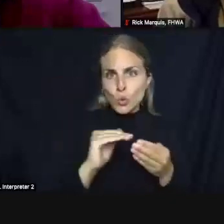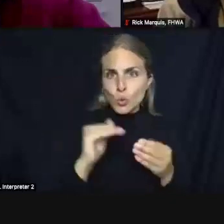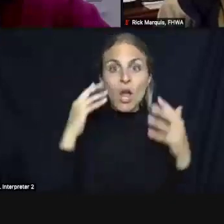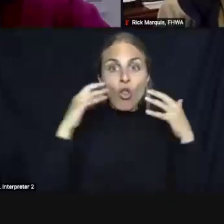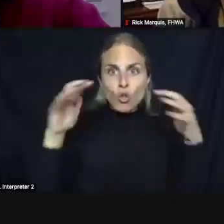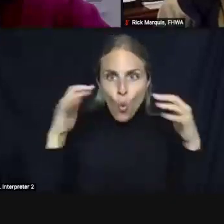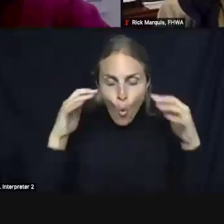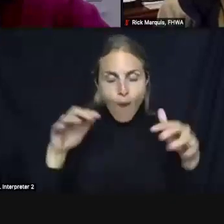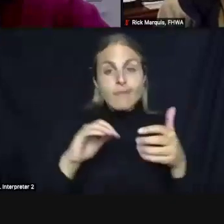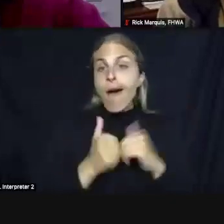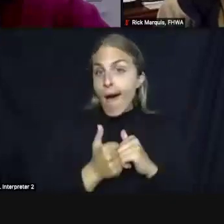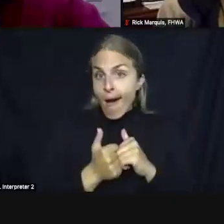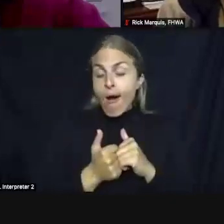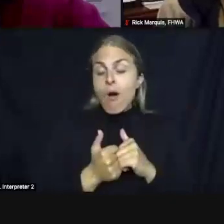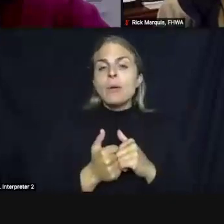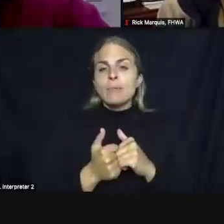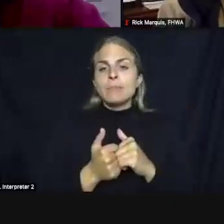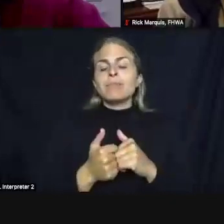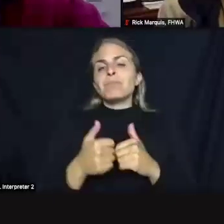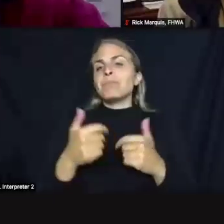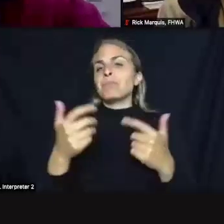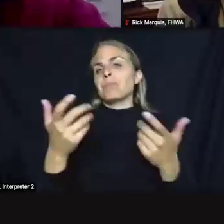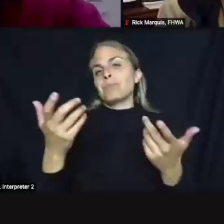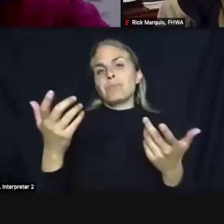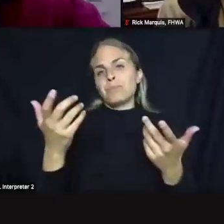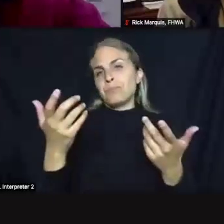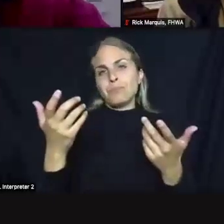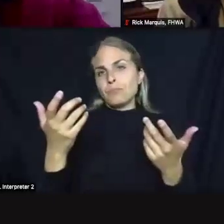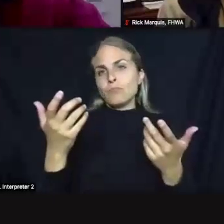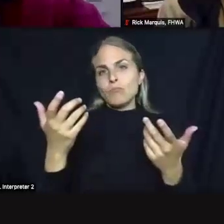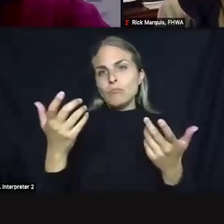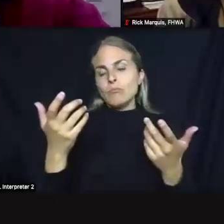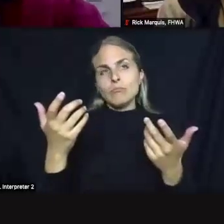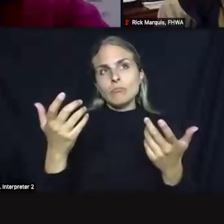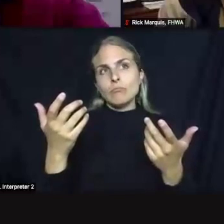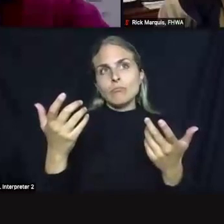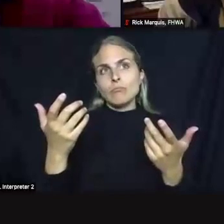la contaminación y el ruido.